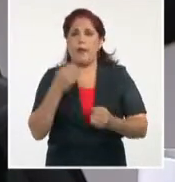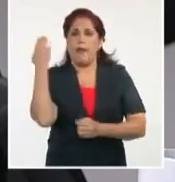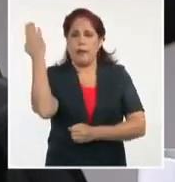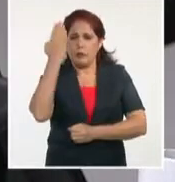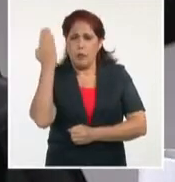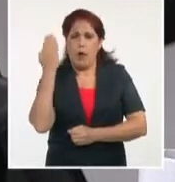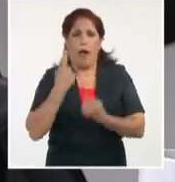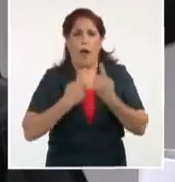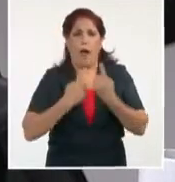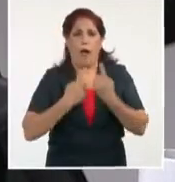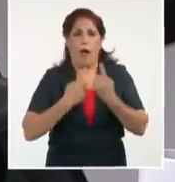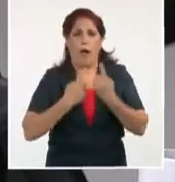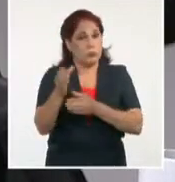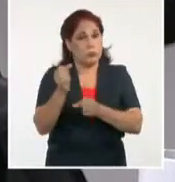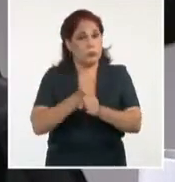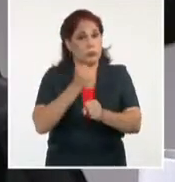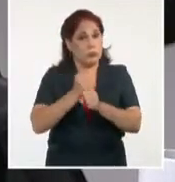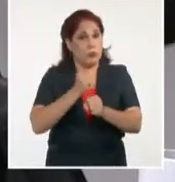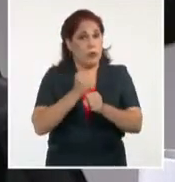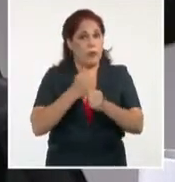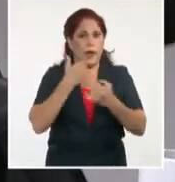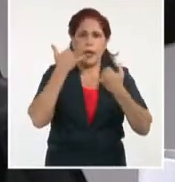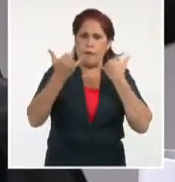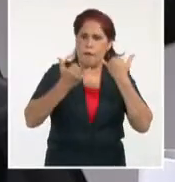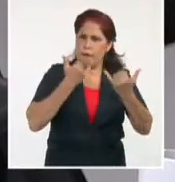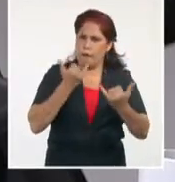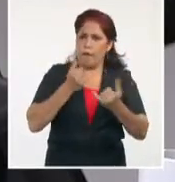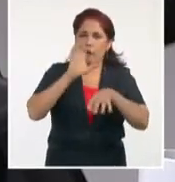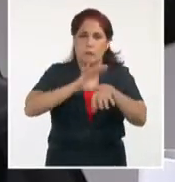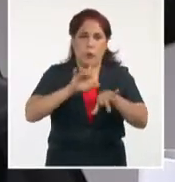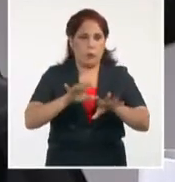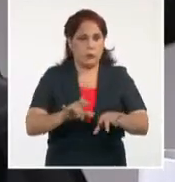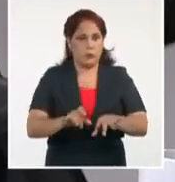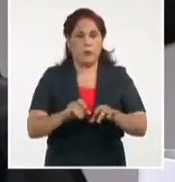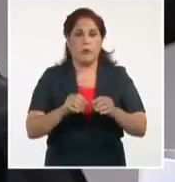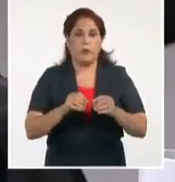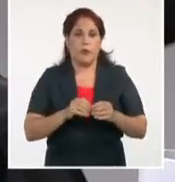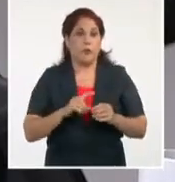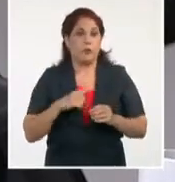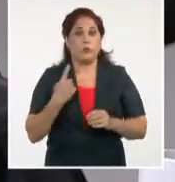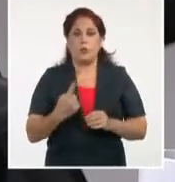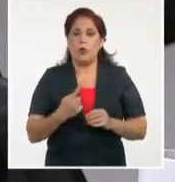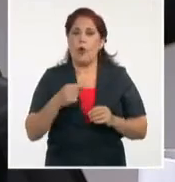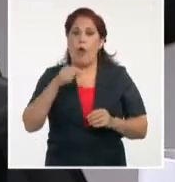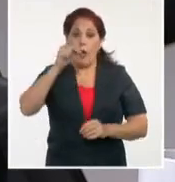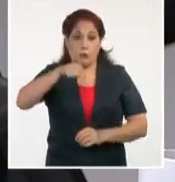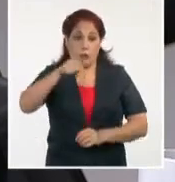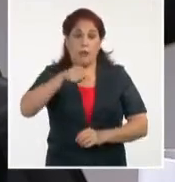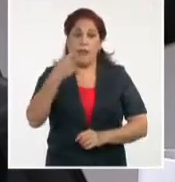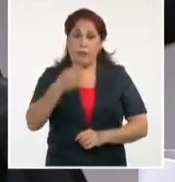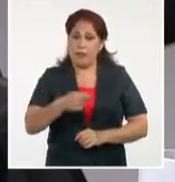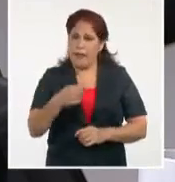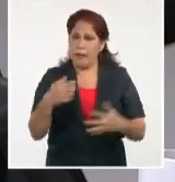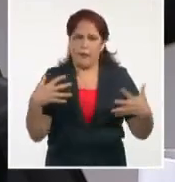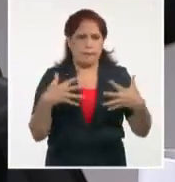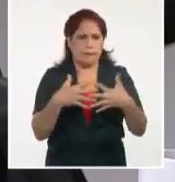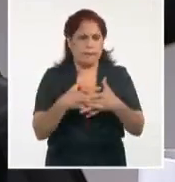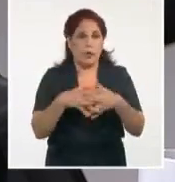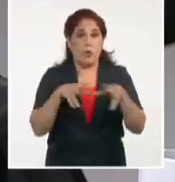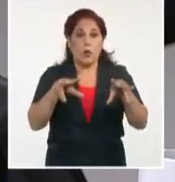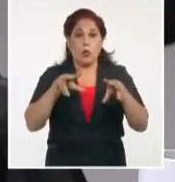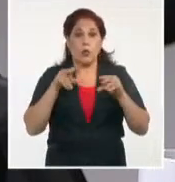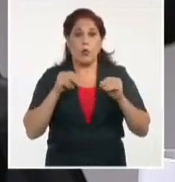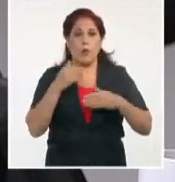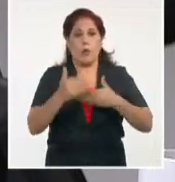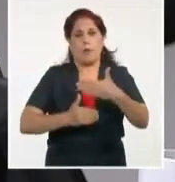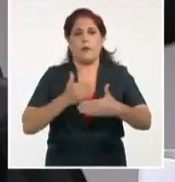continuamos trabajando, los flujos, la forma de comunicar, que hay que actualizarla, que tiene que ser coherente con estos nuevos procesos